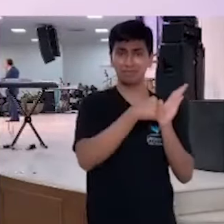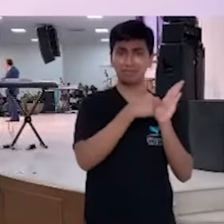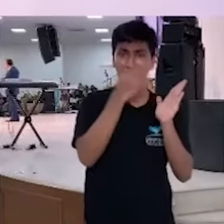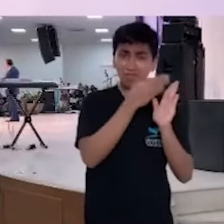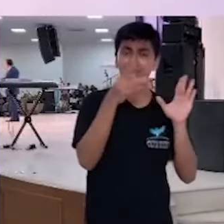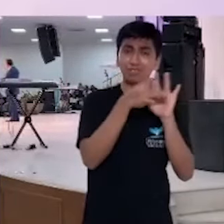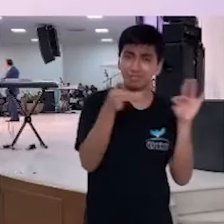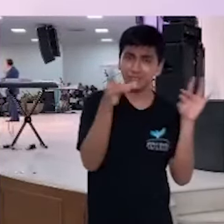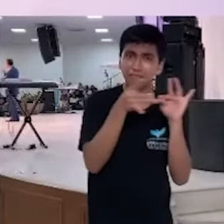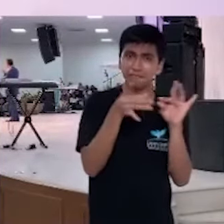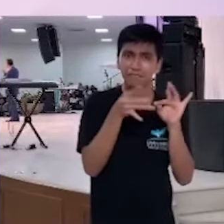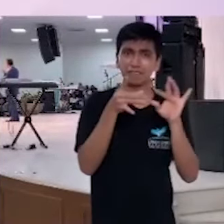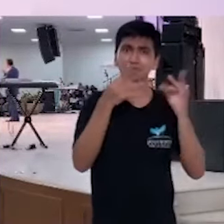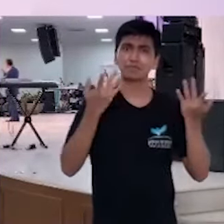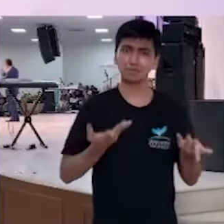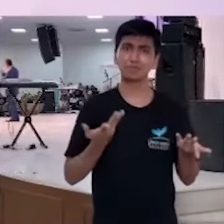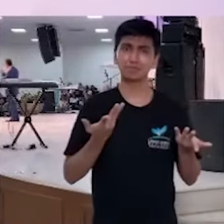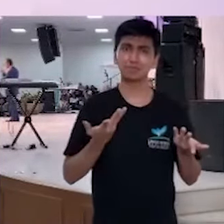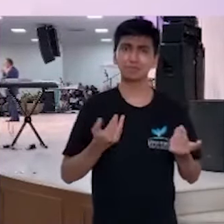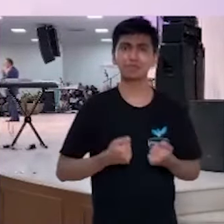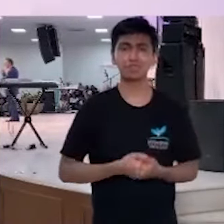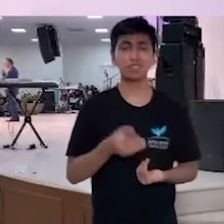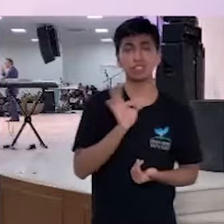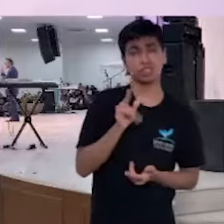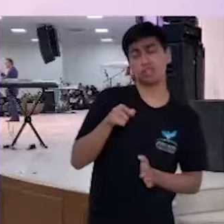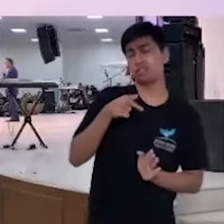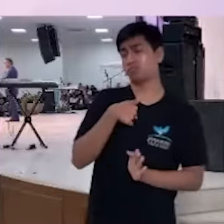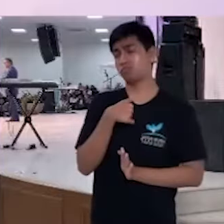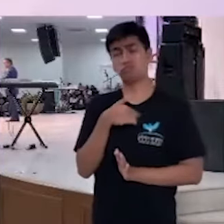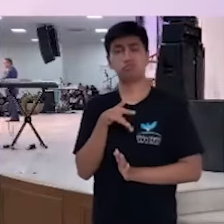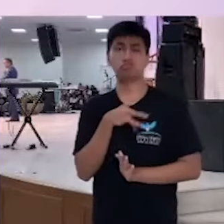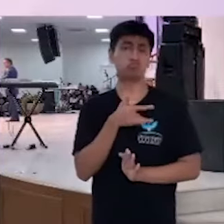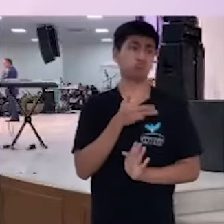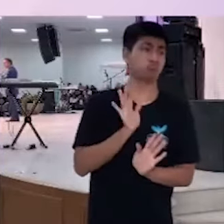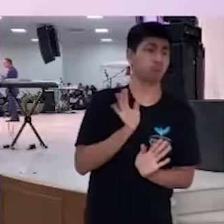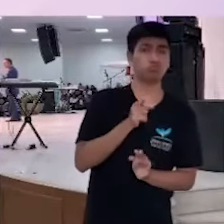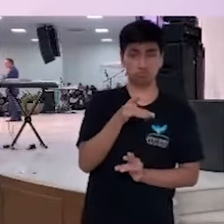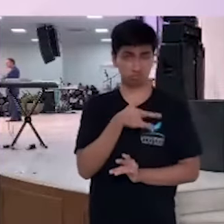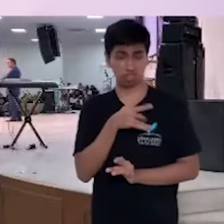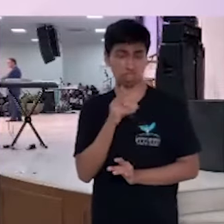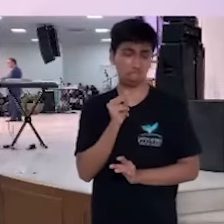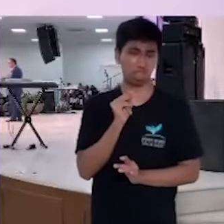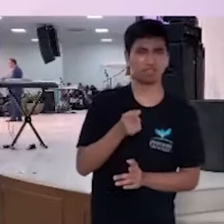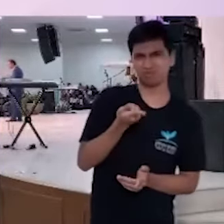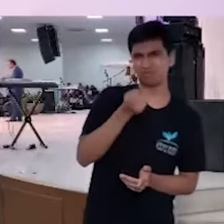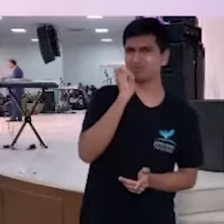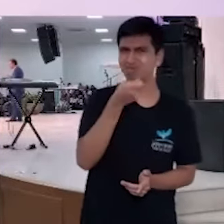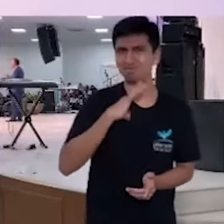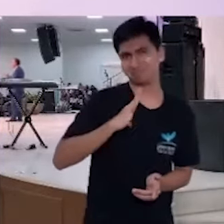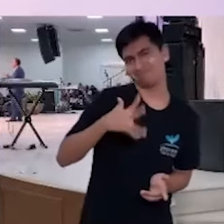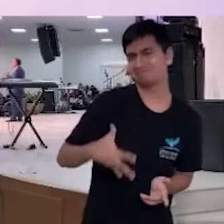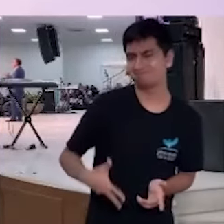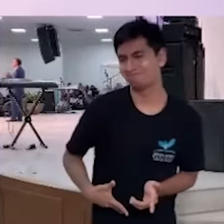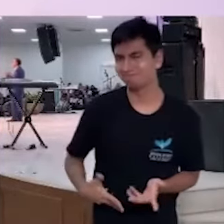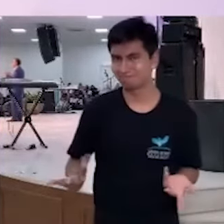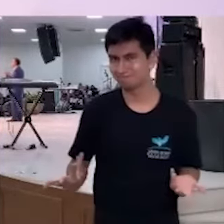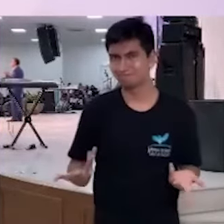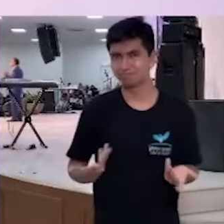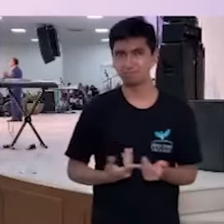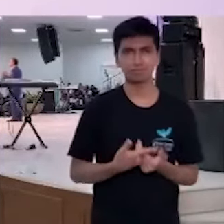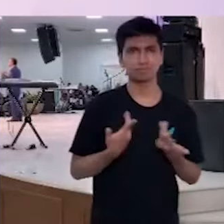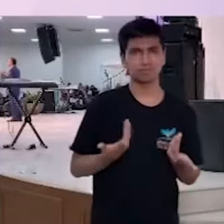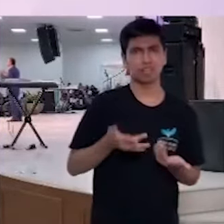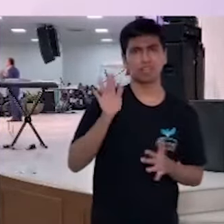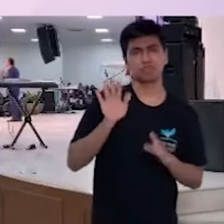afirma la sabiduría, eso se le llama orgullo, se le llama soberbia. Entonces yo no entiendo a veces por qué decíamos: Señor, te oro por